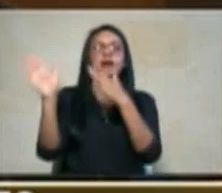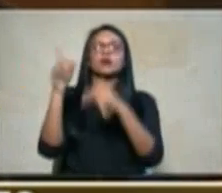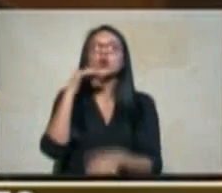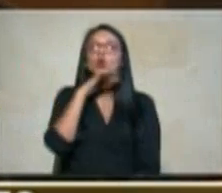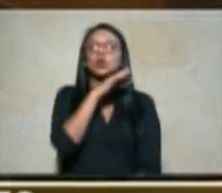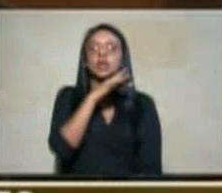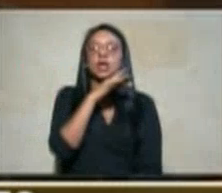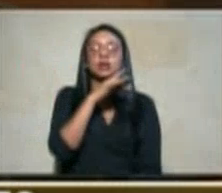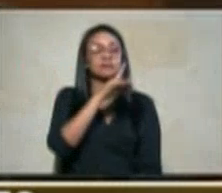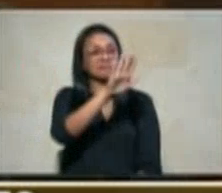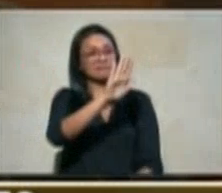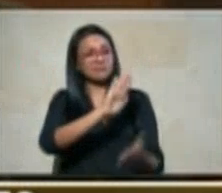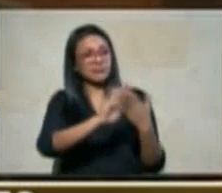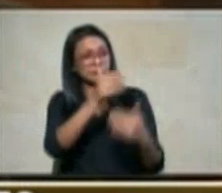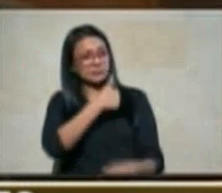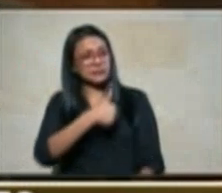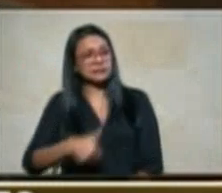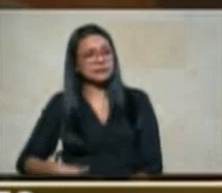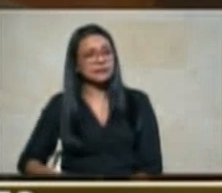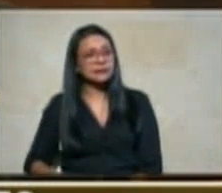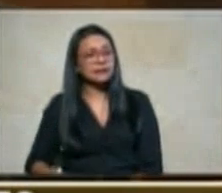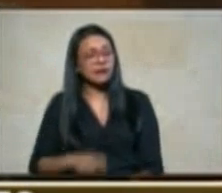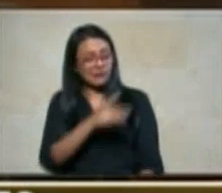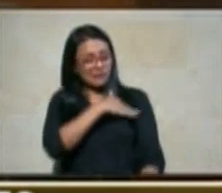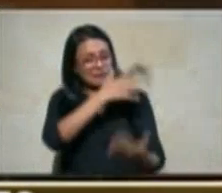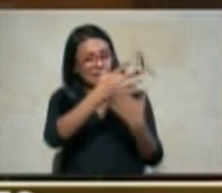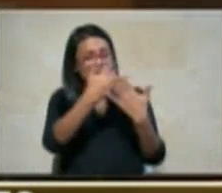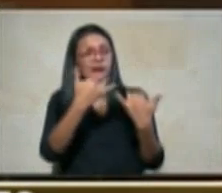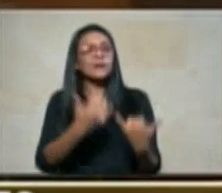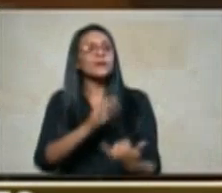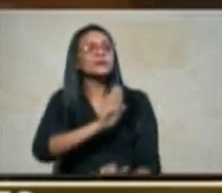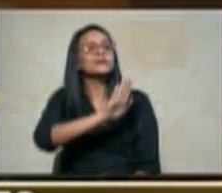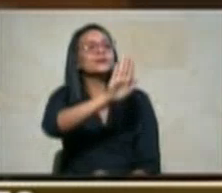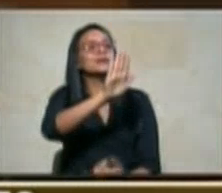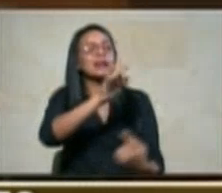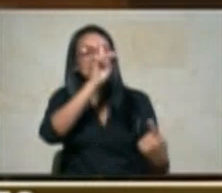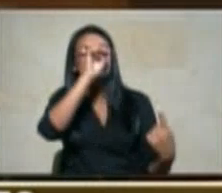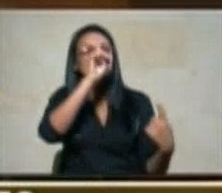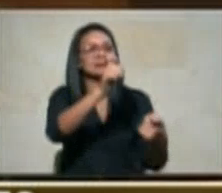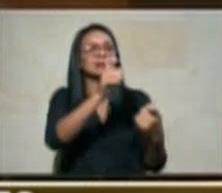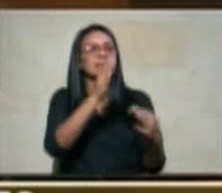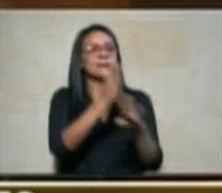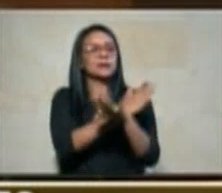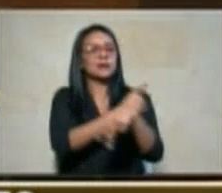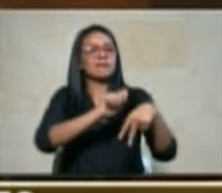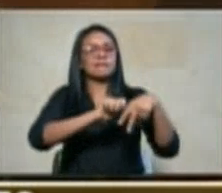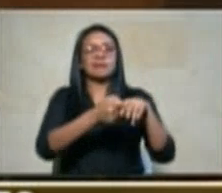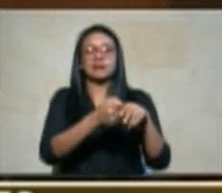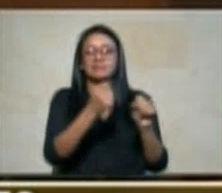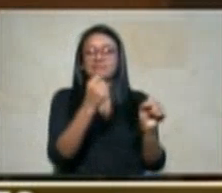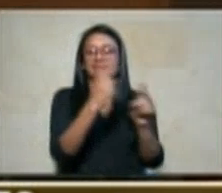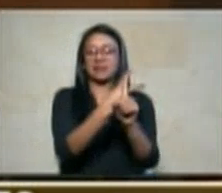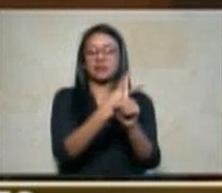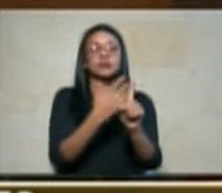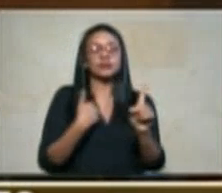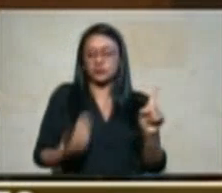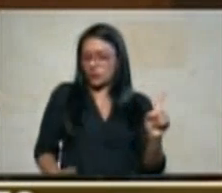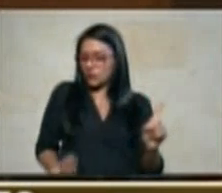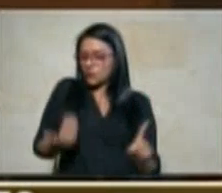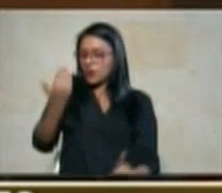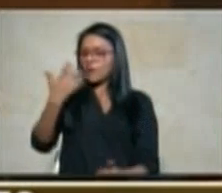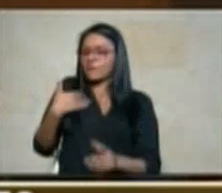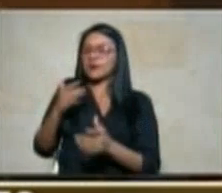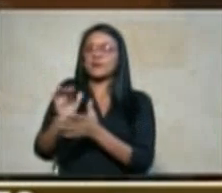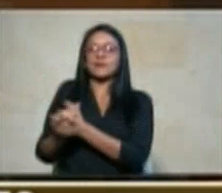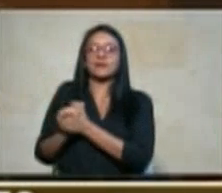y le dijo: presidente, es que ahora usted es el enemigo de las víctimas y yo soy el nuevo mejor